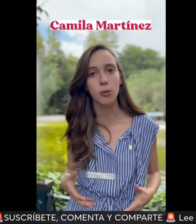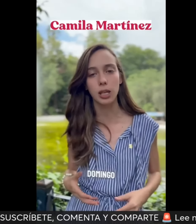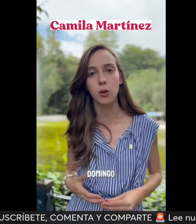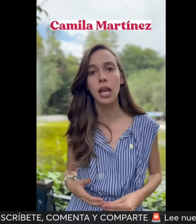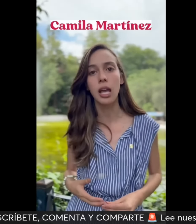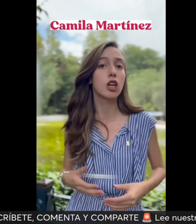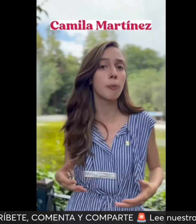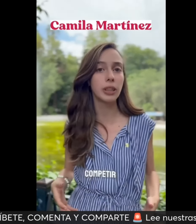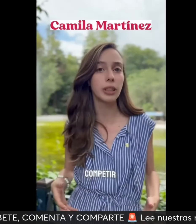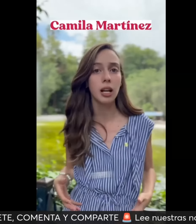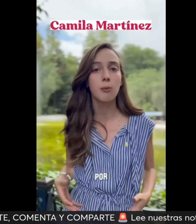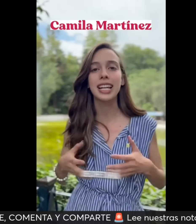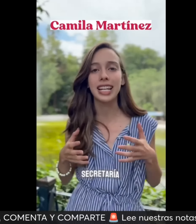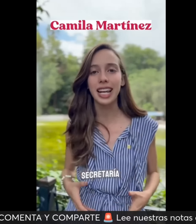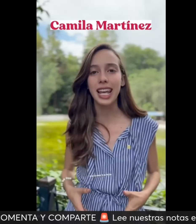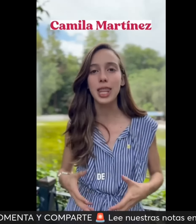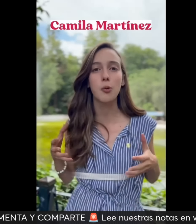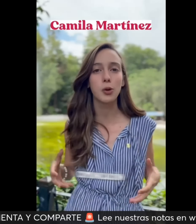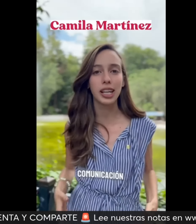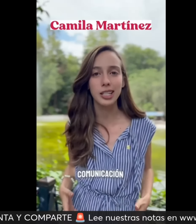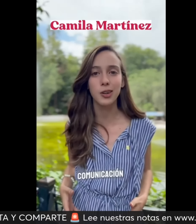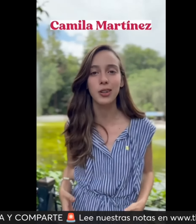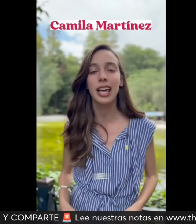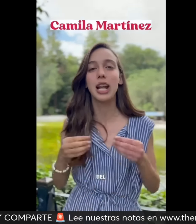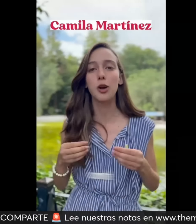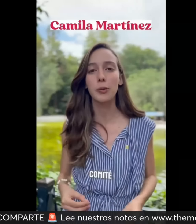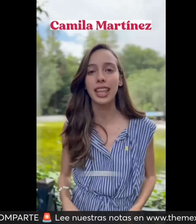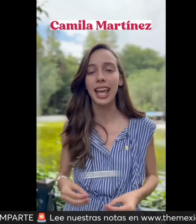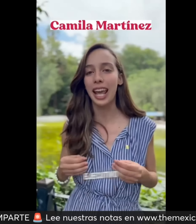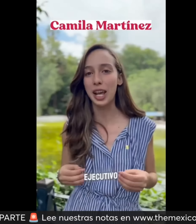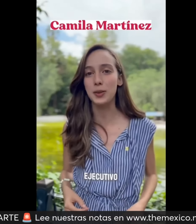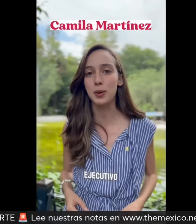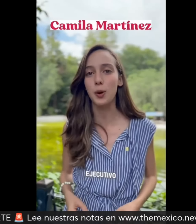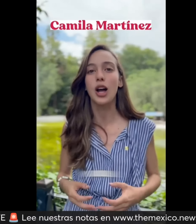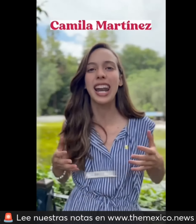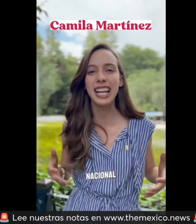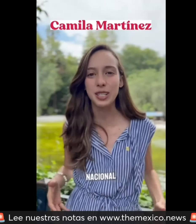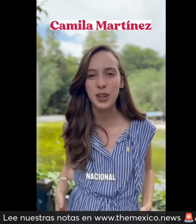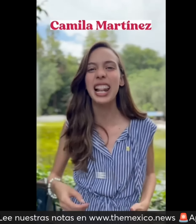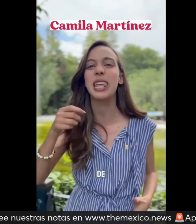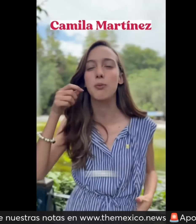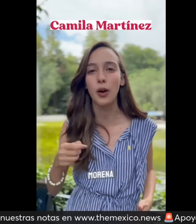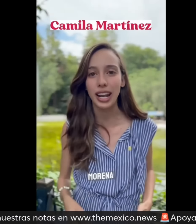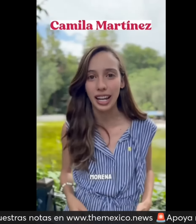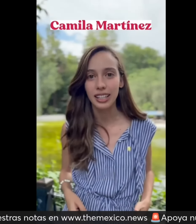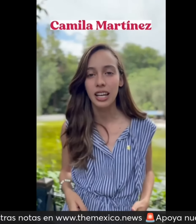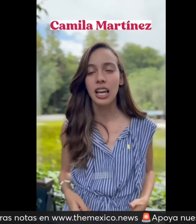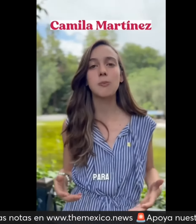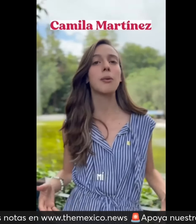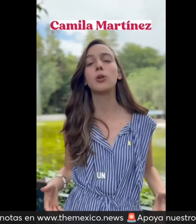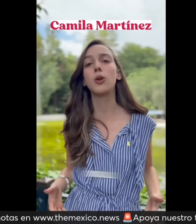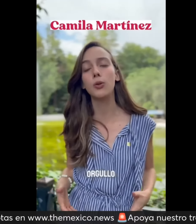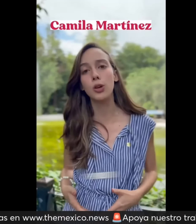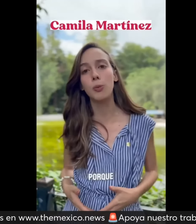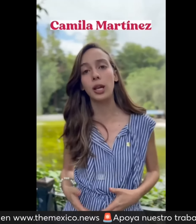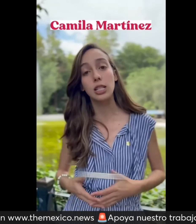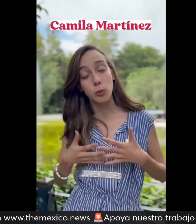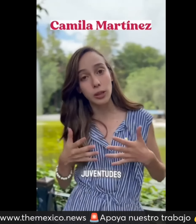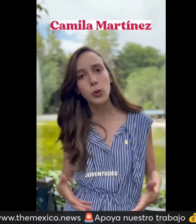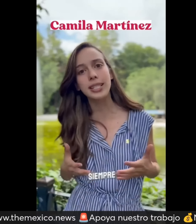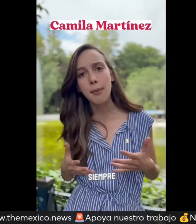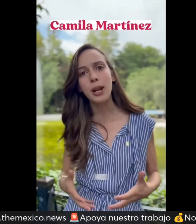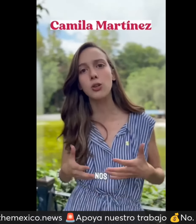domingo y competir por la Secretaría de Comunicación del Comité Ejecutivo Nacional de Morena. Es para mí un orgullo